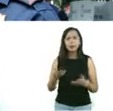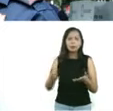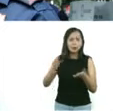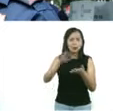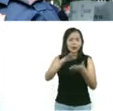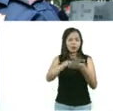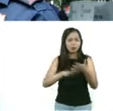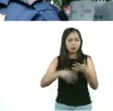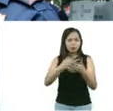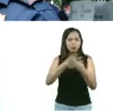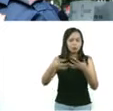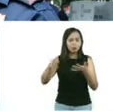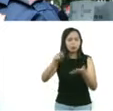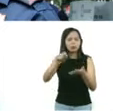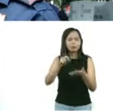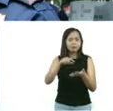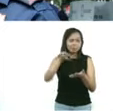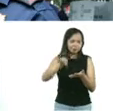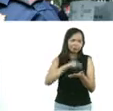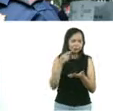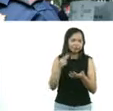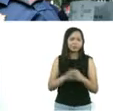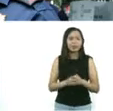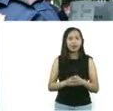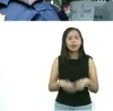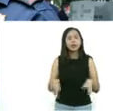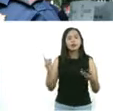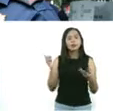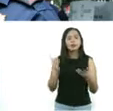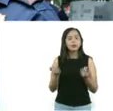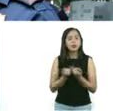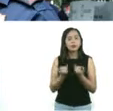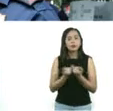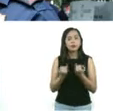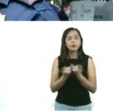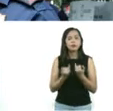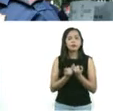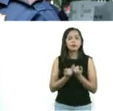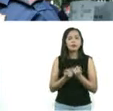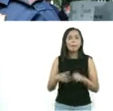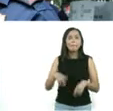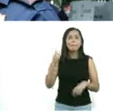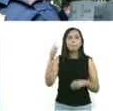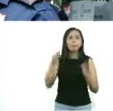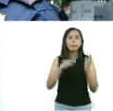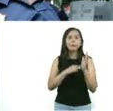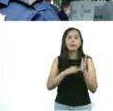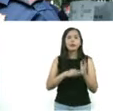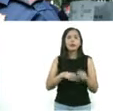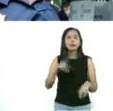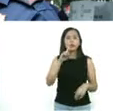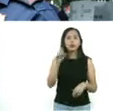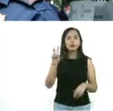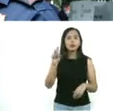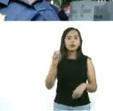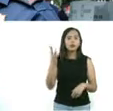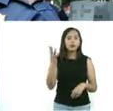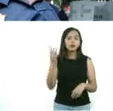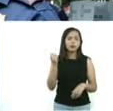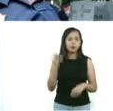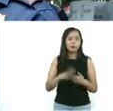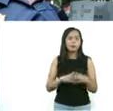de las 6 horas del domingo y hasta el término de la jornada electoral, también serán desplegados 1.139 elementos de la Subsecretaría de Control